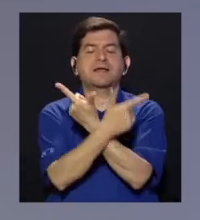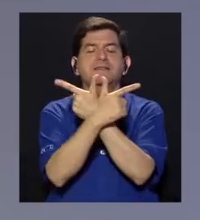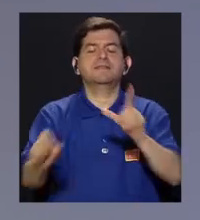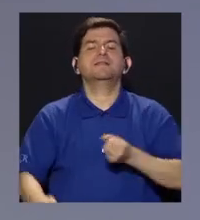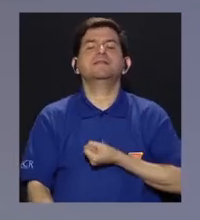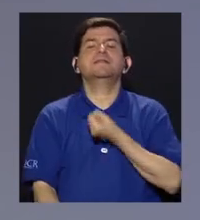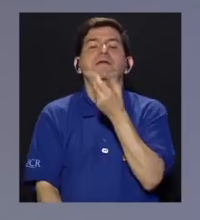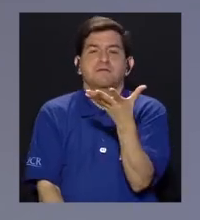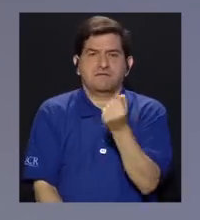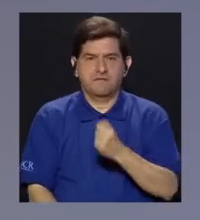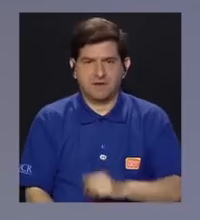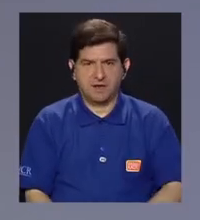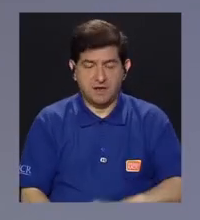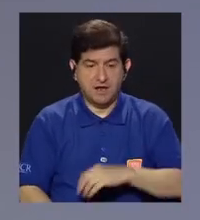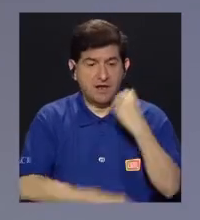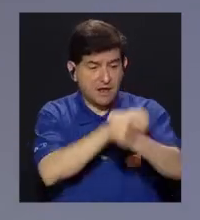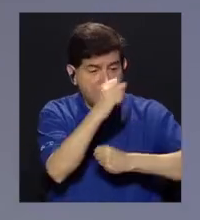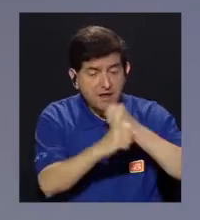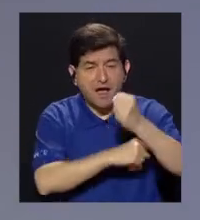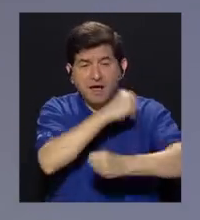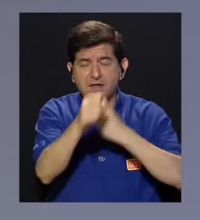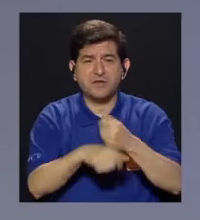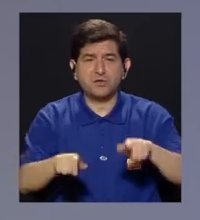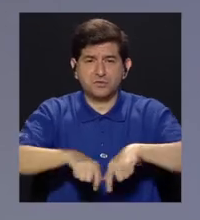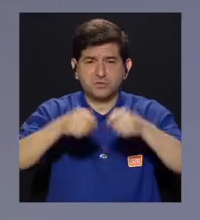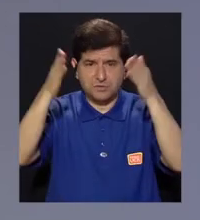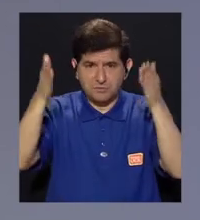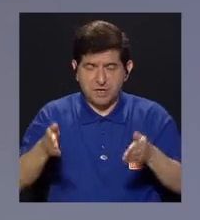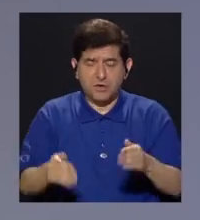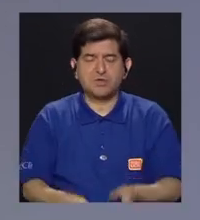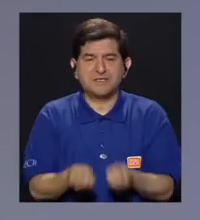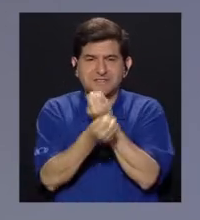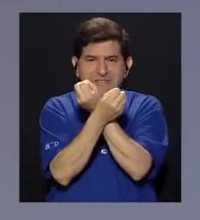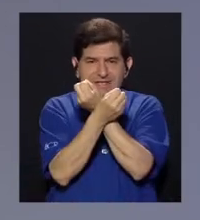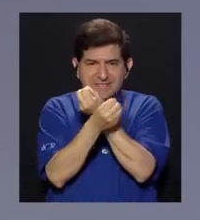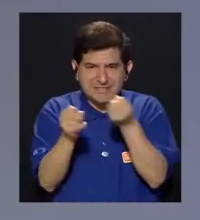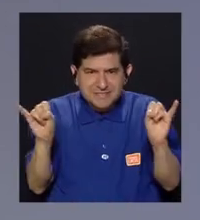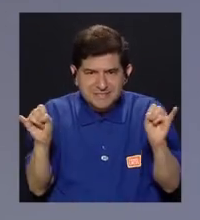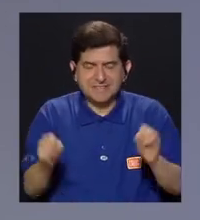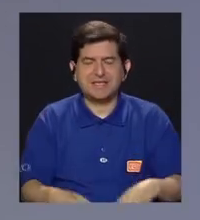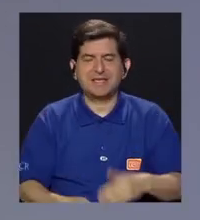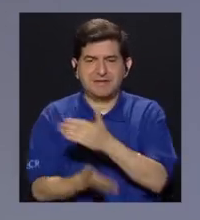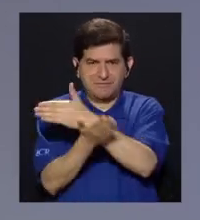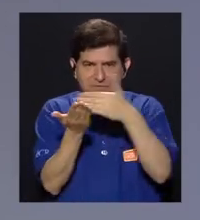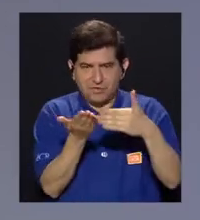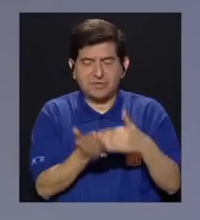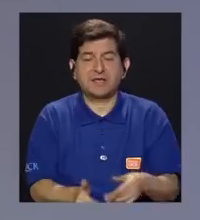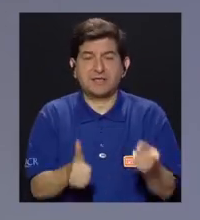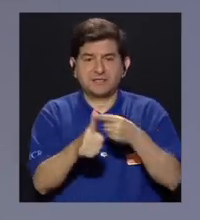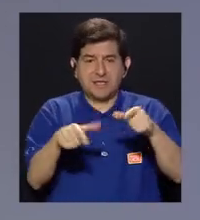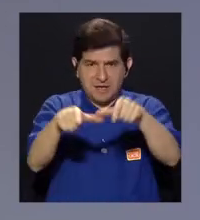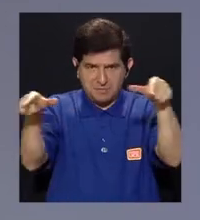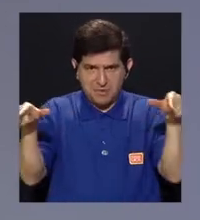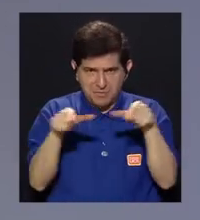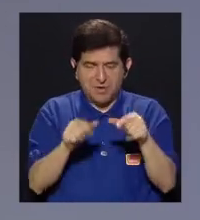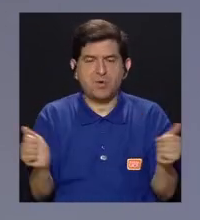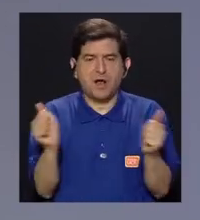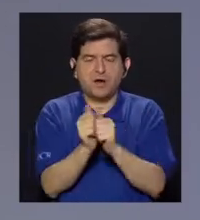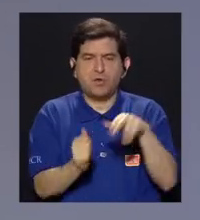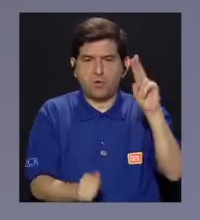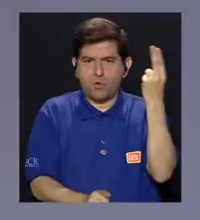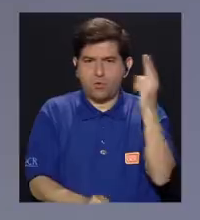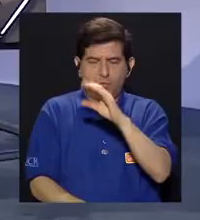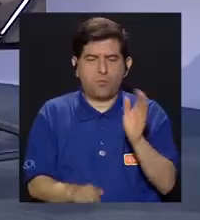país que la libertad de expresión y que todos los años reporteros sin fronteras nos recuerda que estamos en los primeros lugares junto con uruguay y